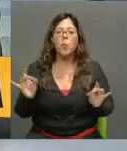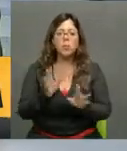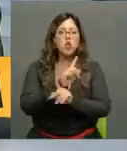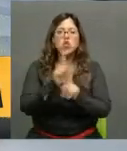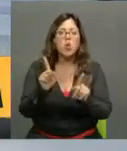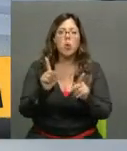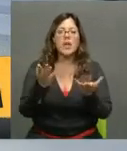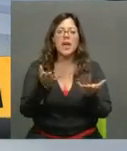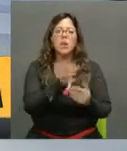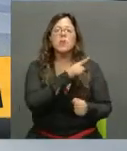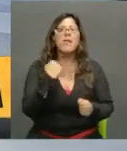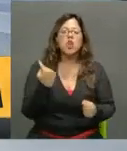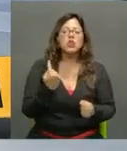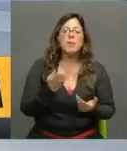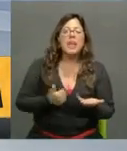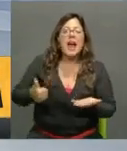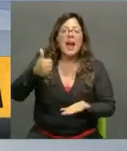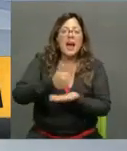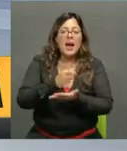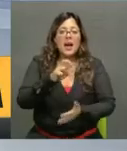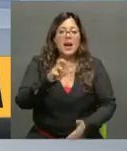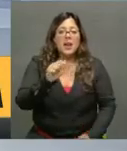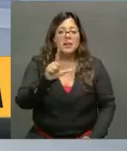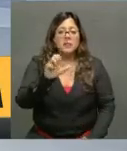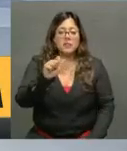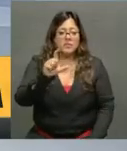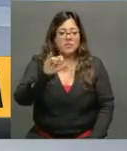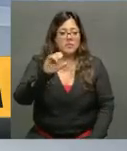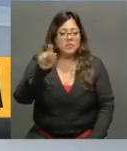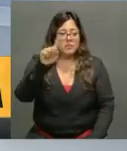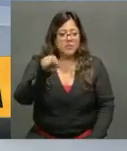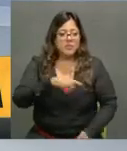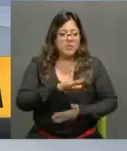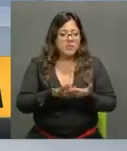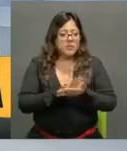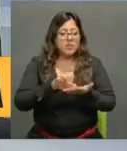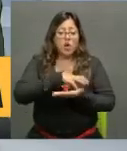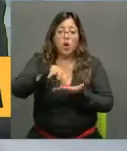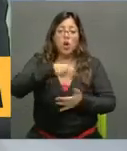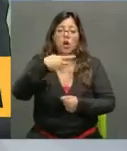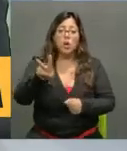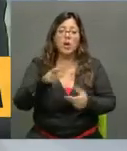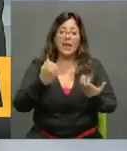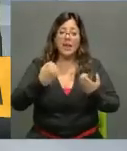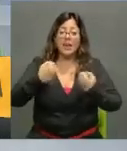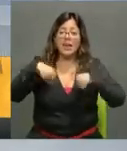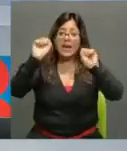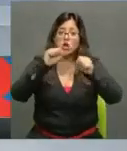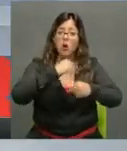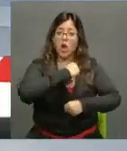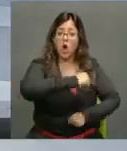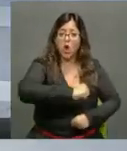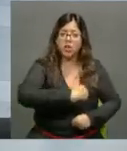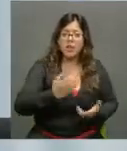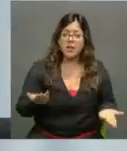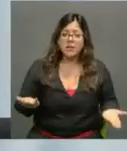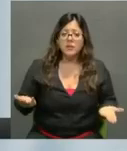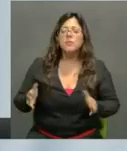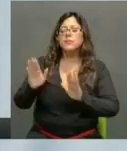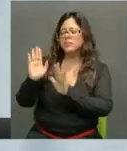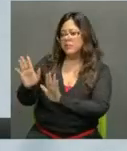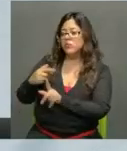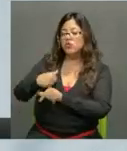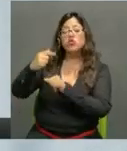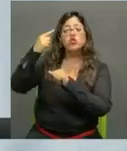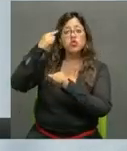alcalde Palacio que el hecho de que allí en su comuna haya ganado la en contra? No, o sea, es que yo creo que